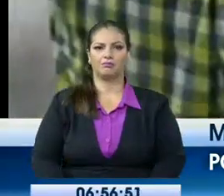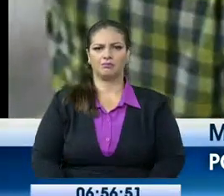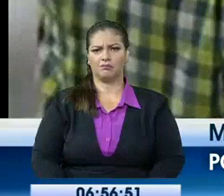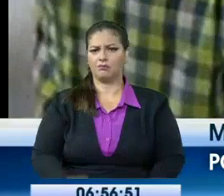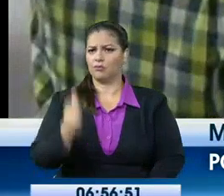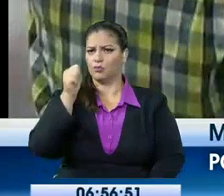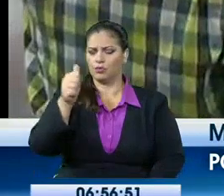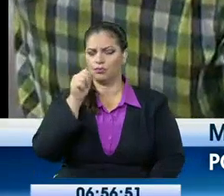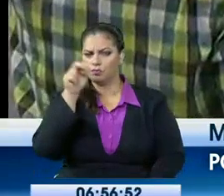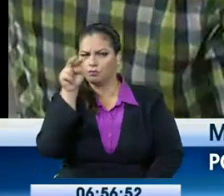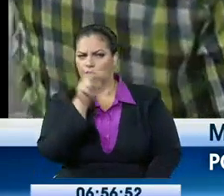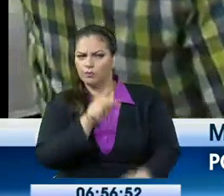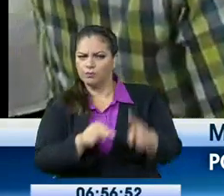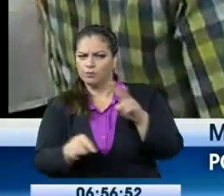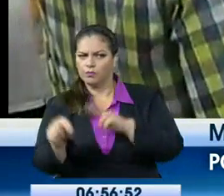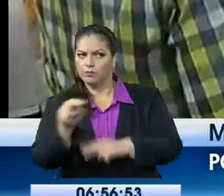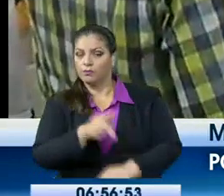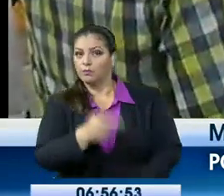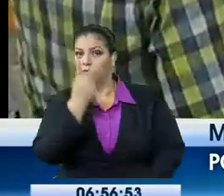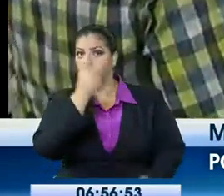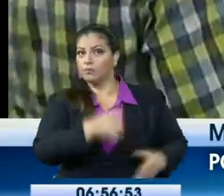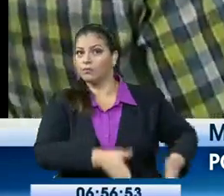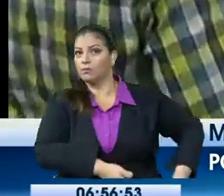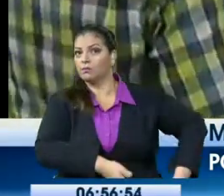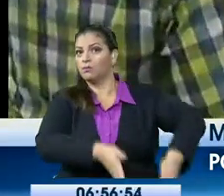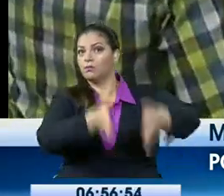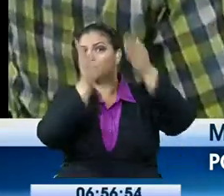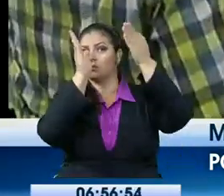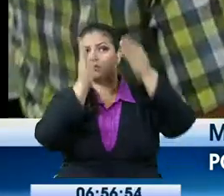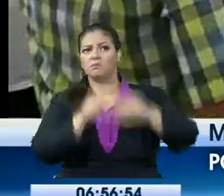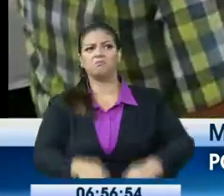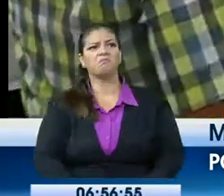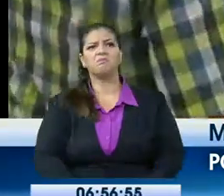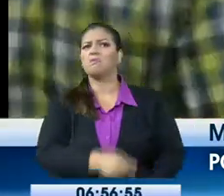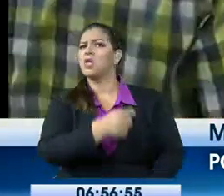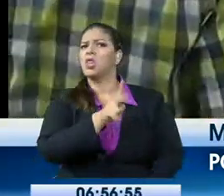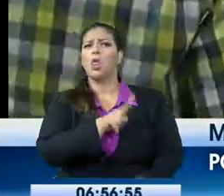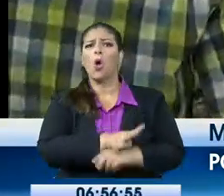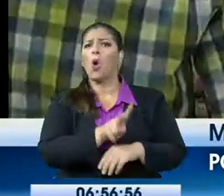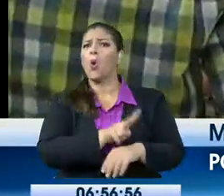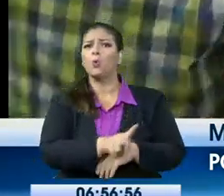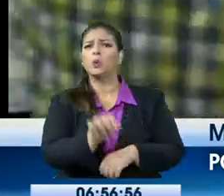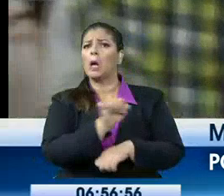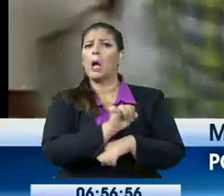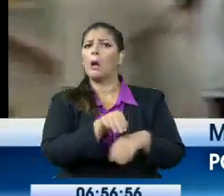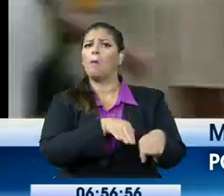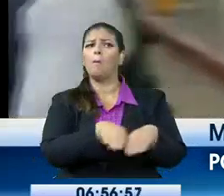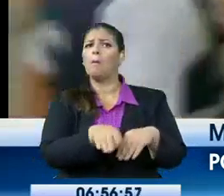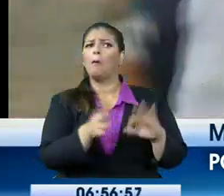Observe usted cómo esa vía de aquí para allá está sin uso. Observe cómo el